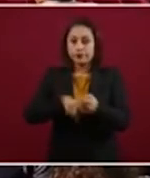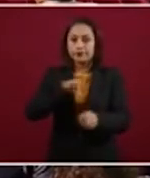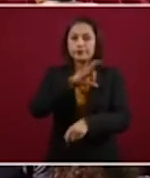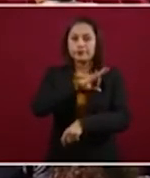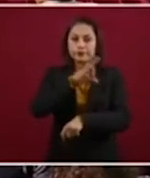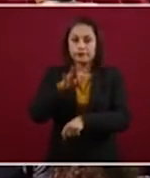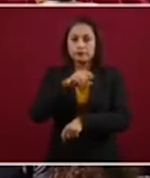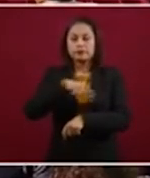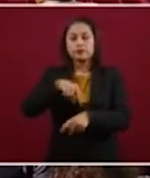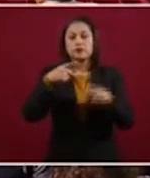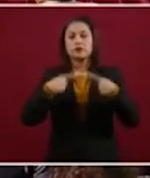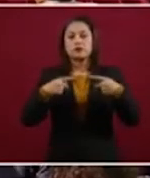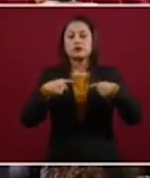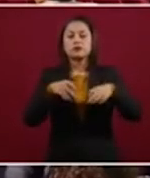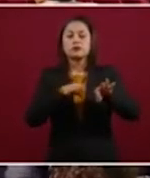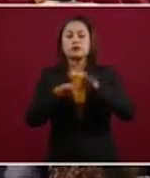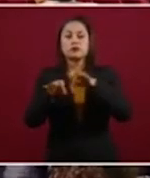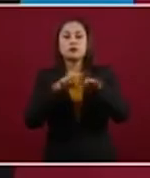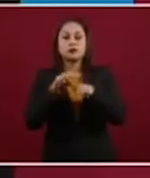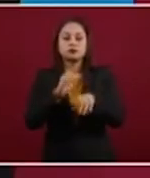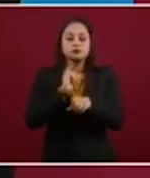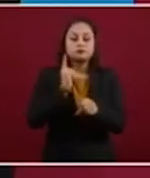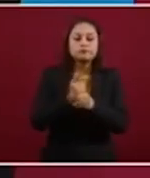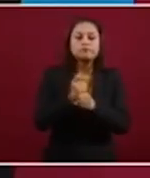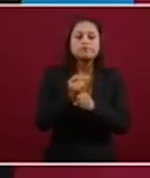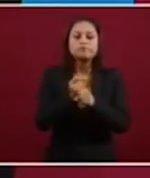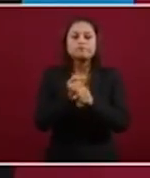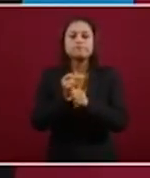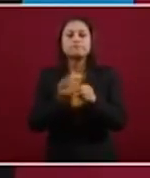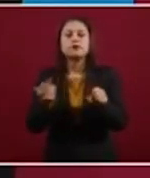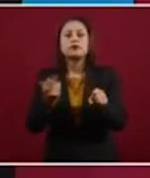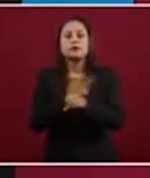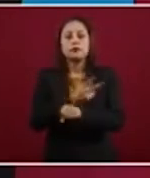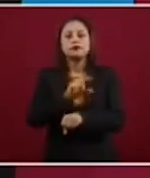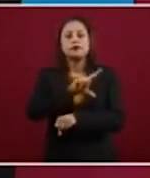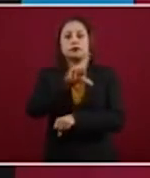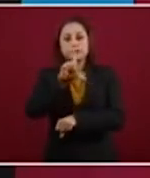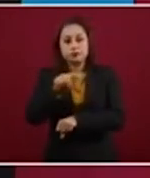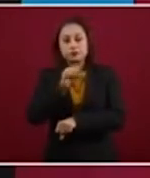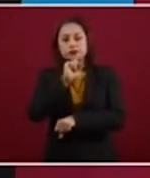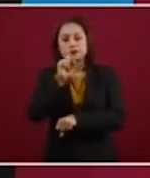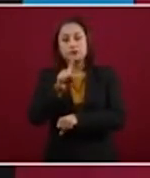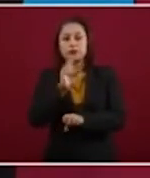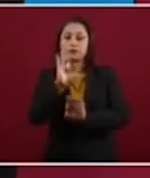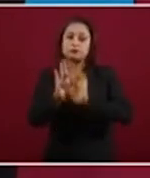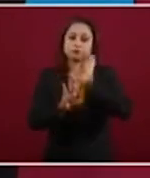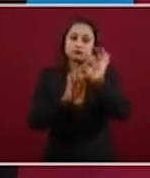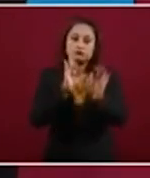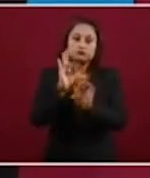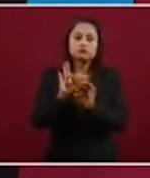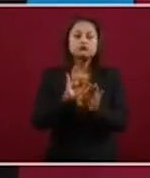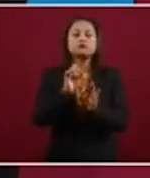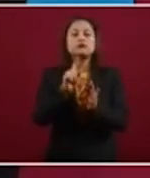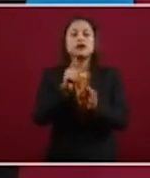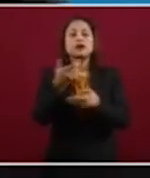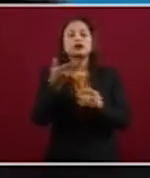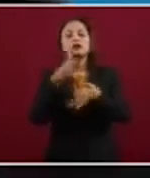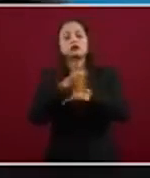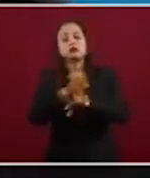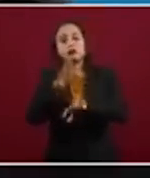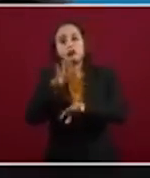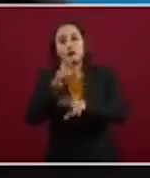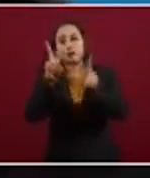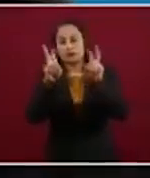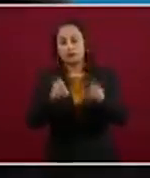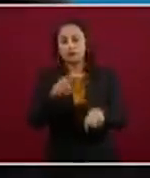en temprano y hacer referencia donde aplica de las afecciones de salud mental y ahí